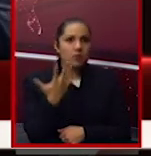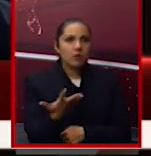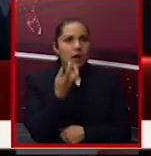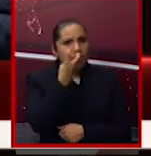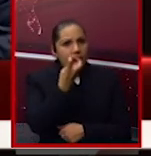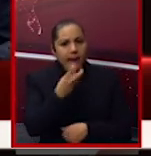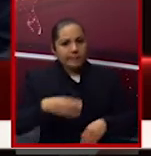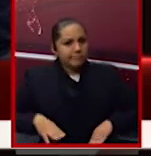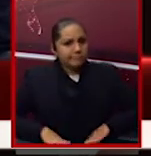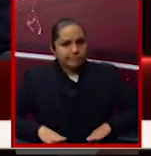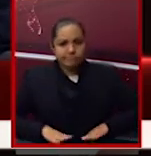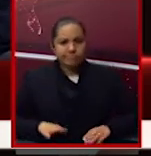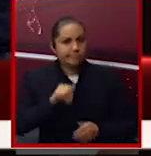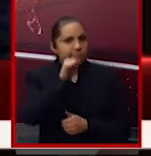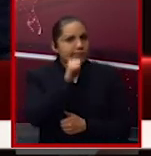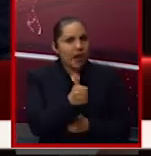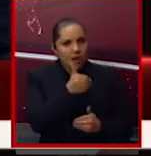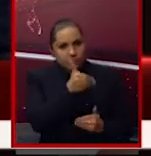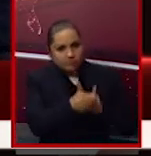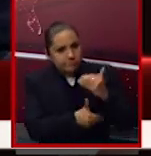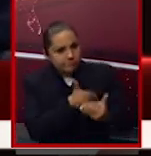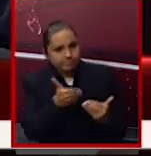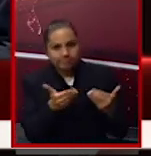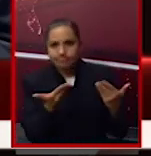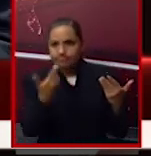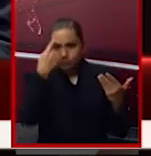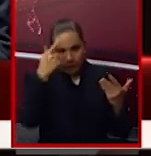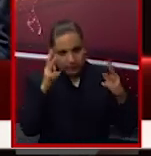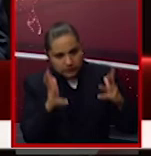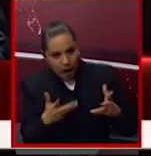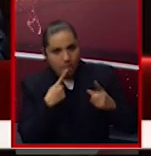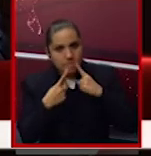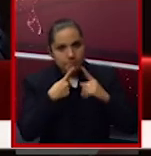condiciones para renovar su mesa directiva.